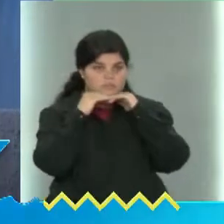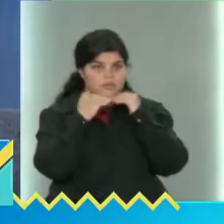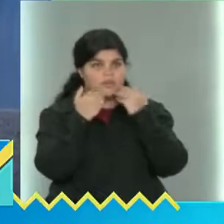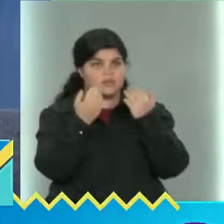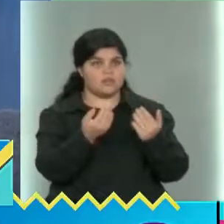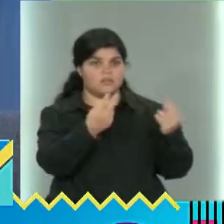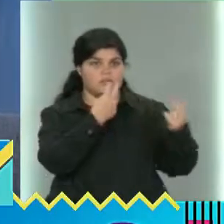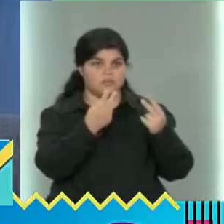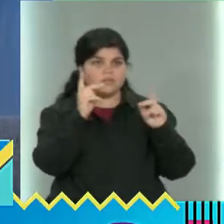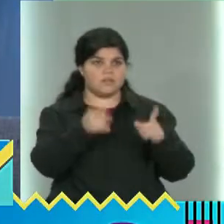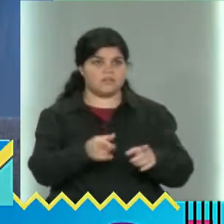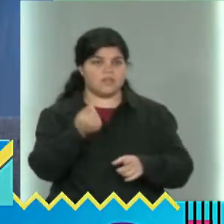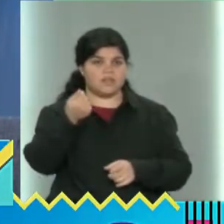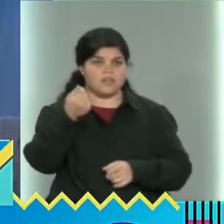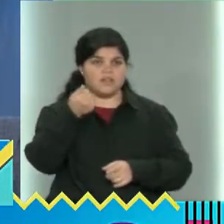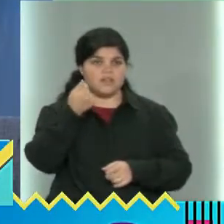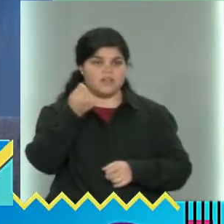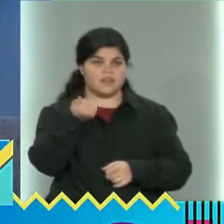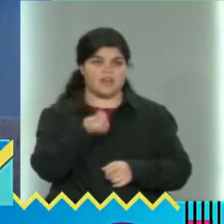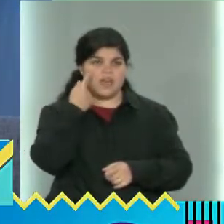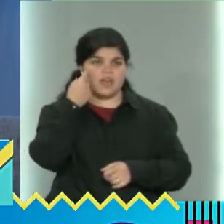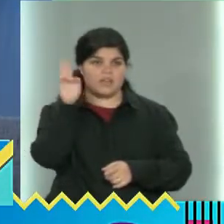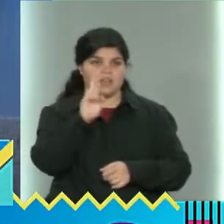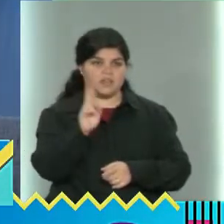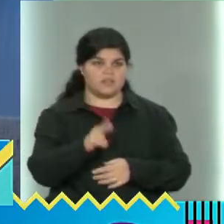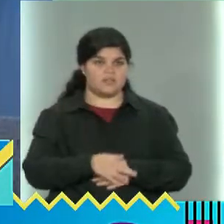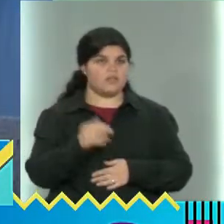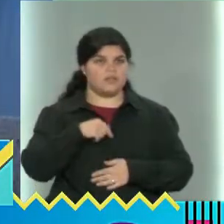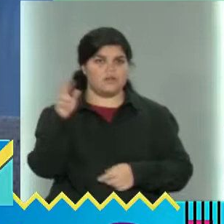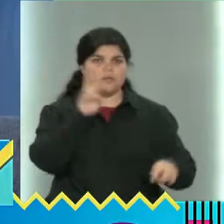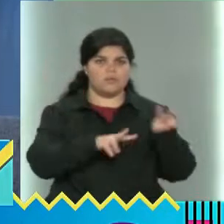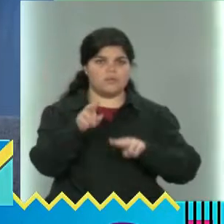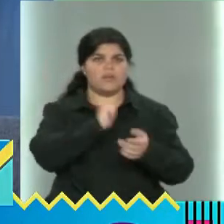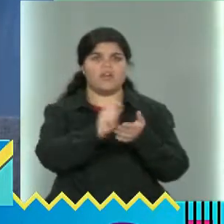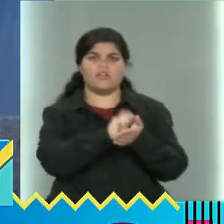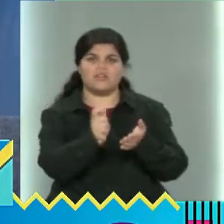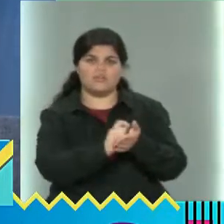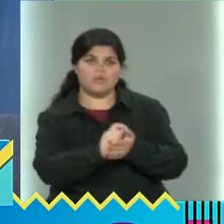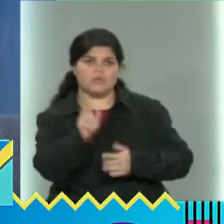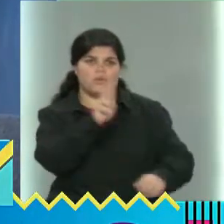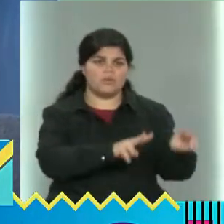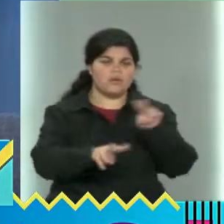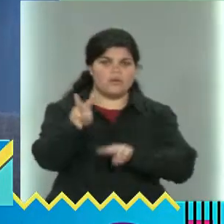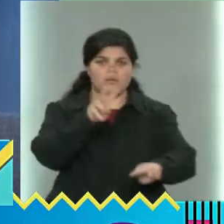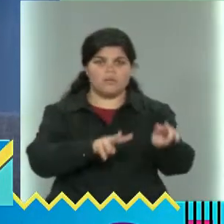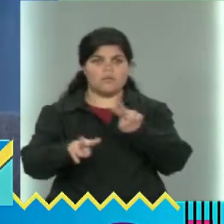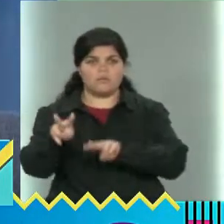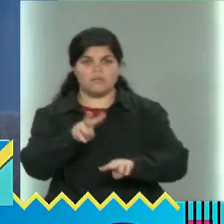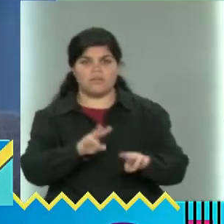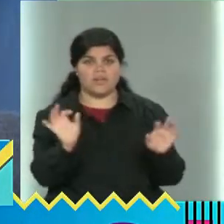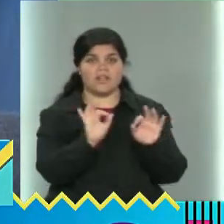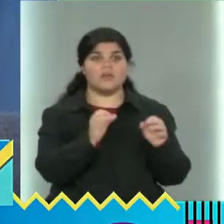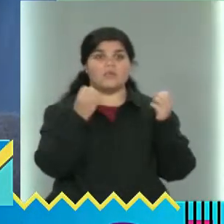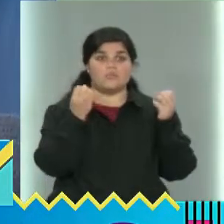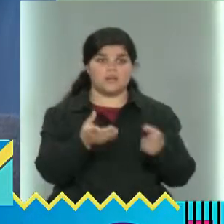supuesto a producción, a Nair, lo vamos a decir, Nair Senesi, que hemos estado buscando muchos escritores en el día de hoy, no han podido venir y está relacionado